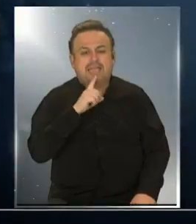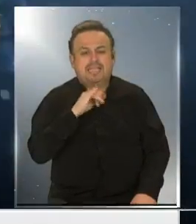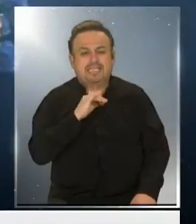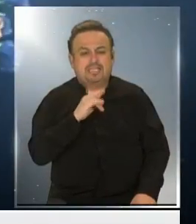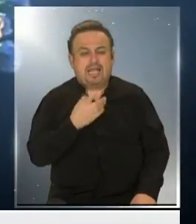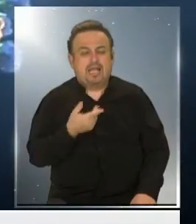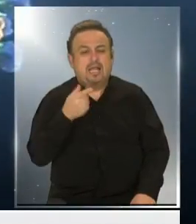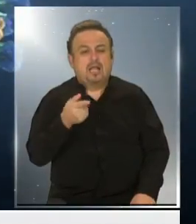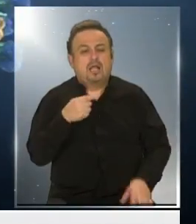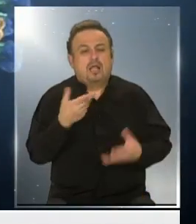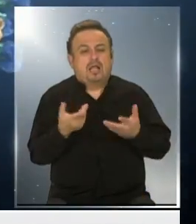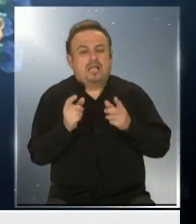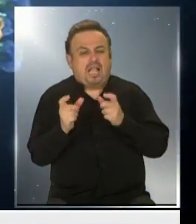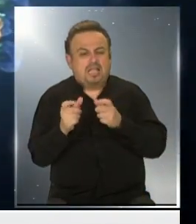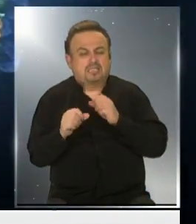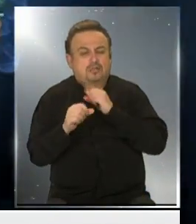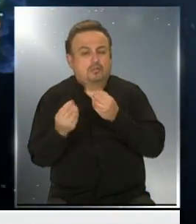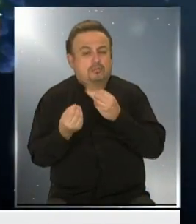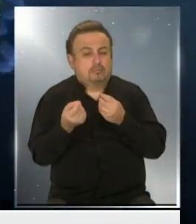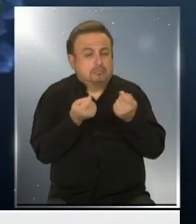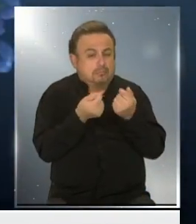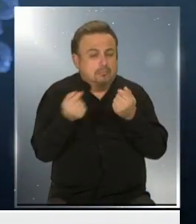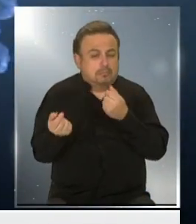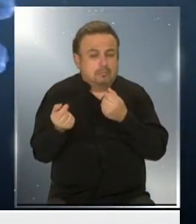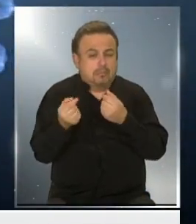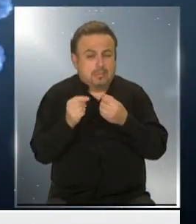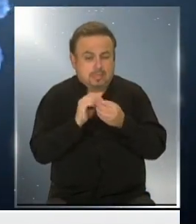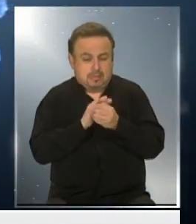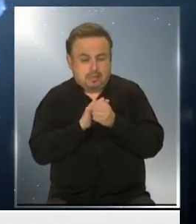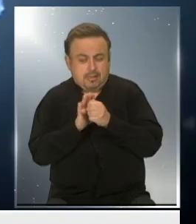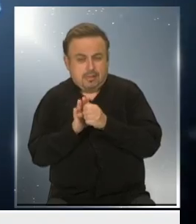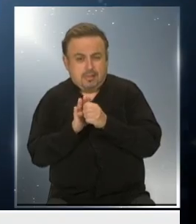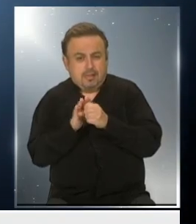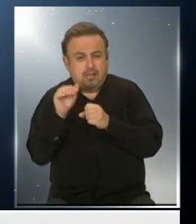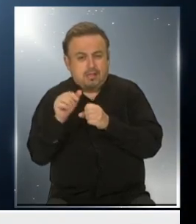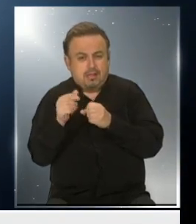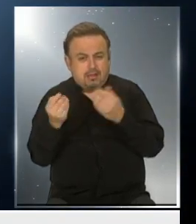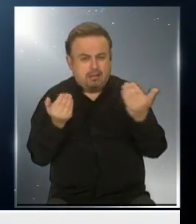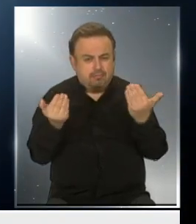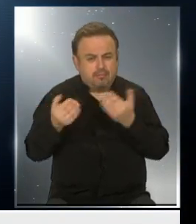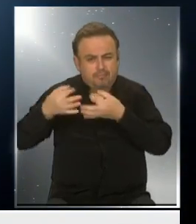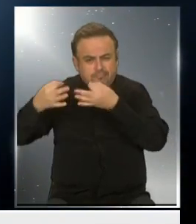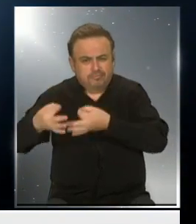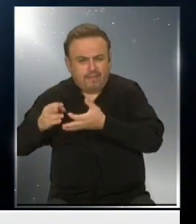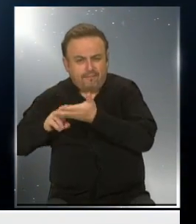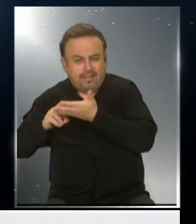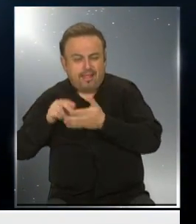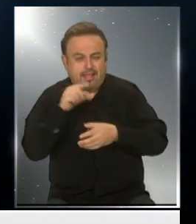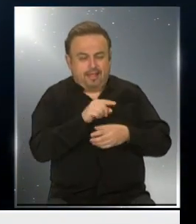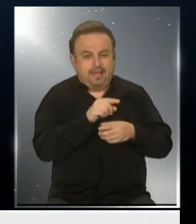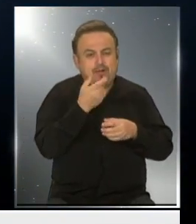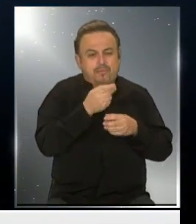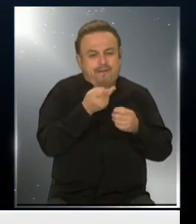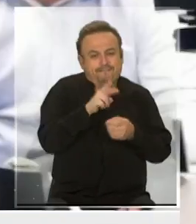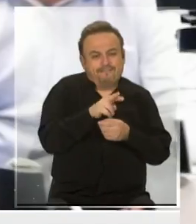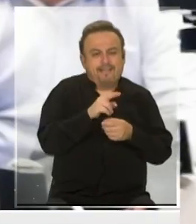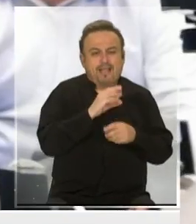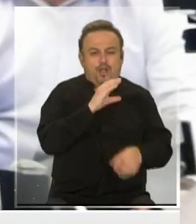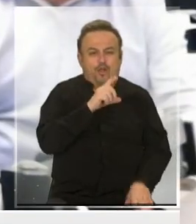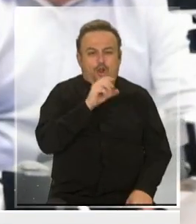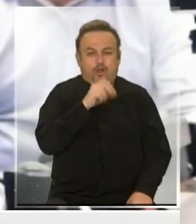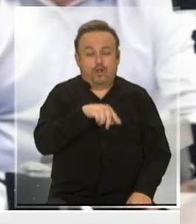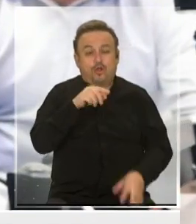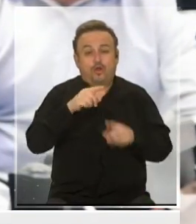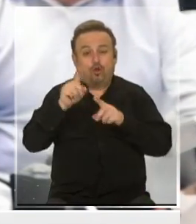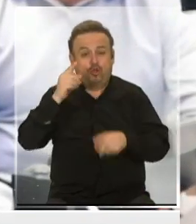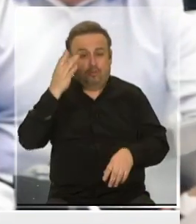papiloma. Pero, ¿qué tan parecidas son las partículas al virus real? Para comenzar a responder eso, otro